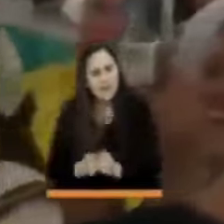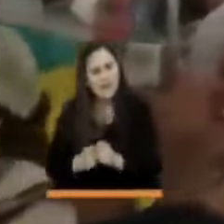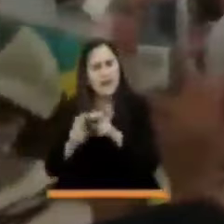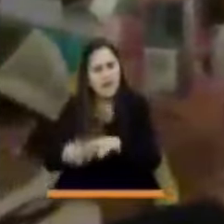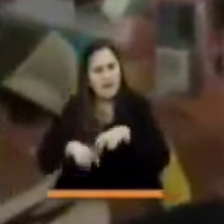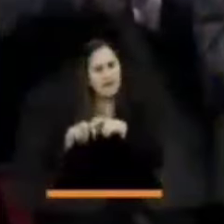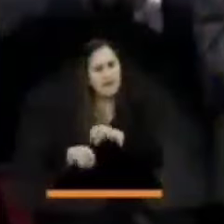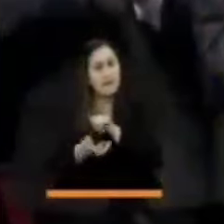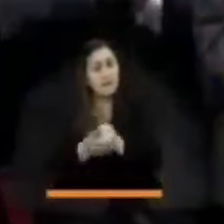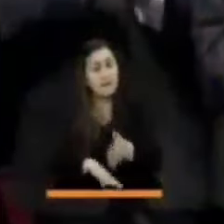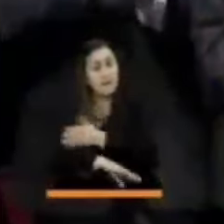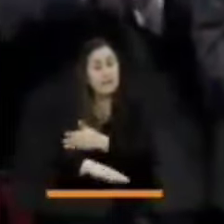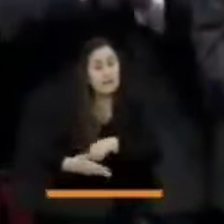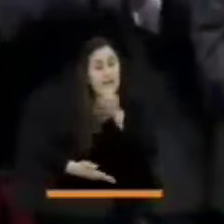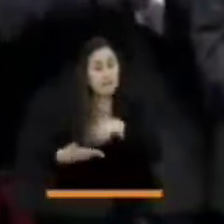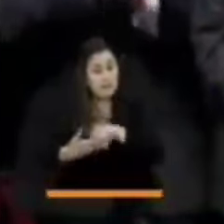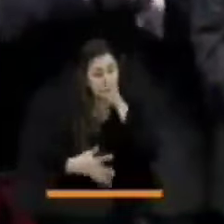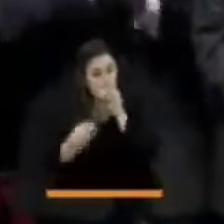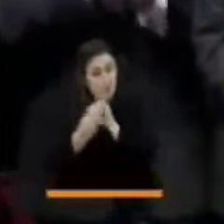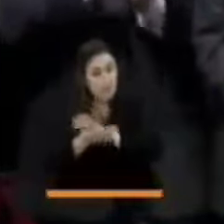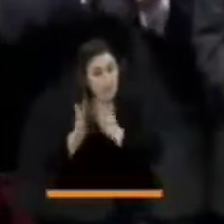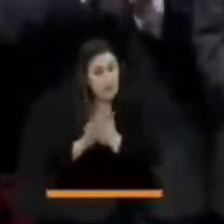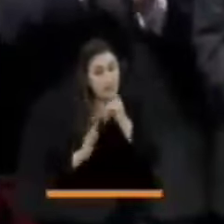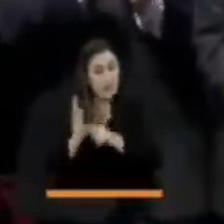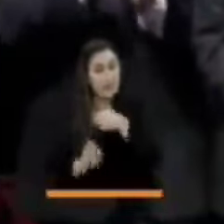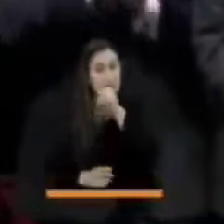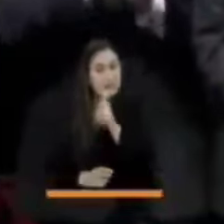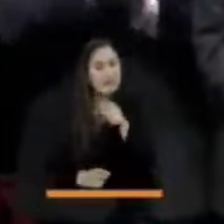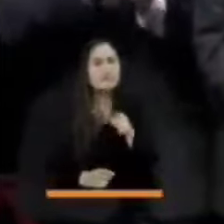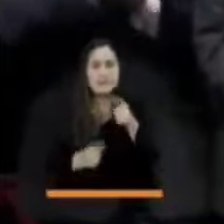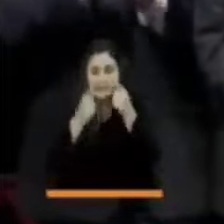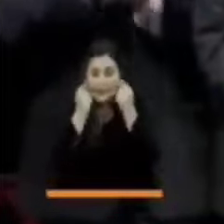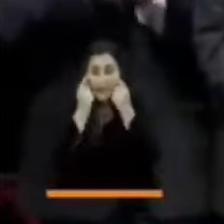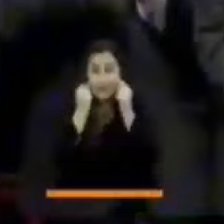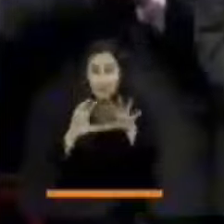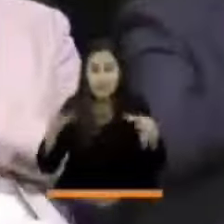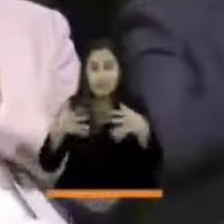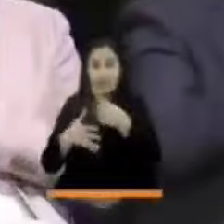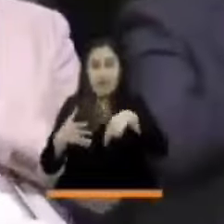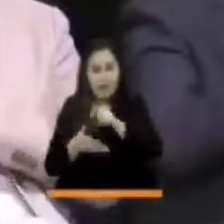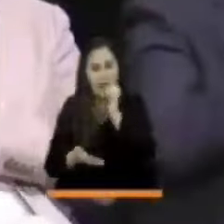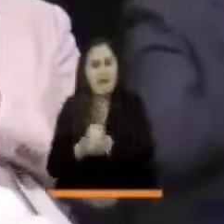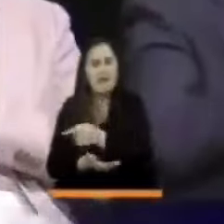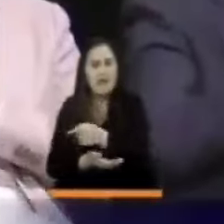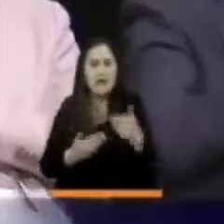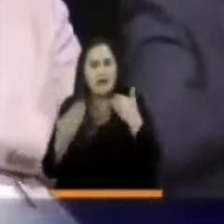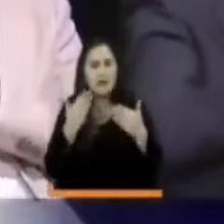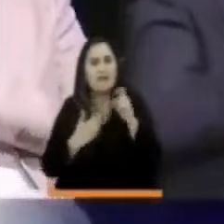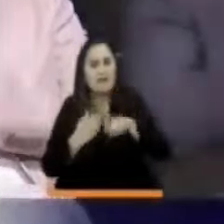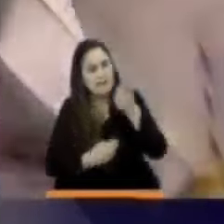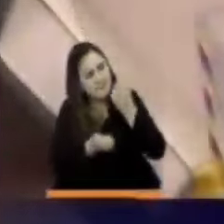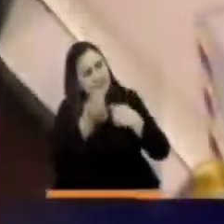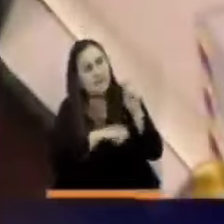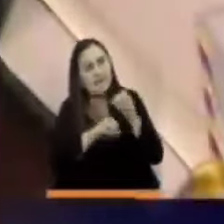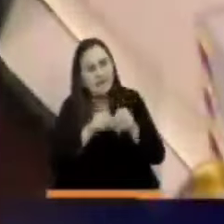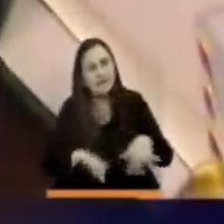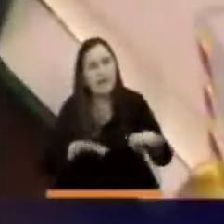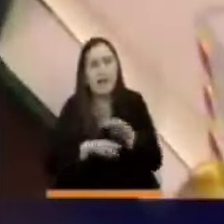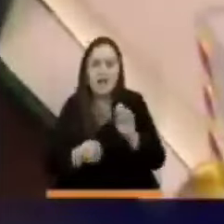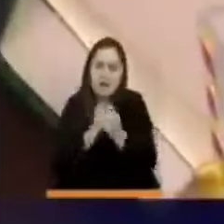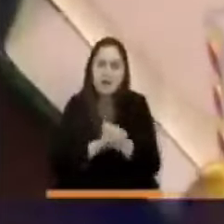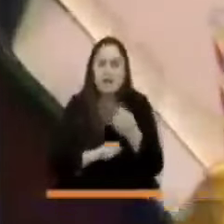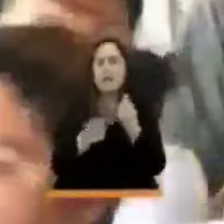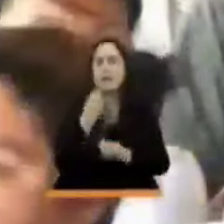desde la misma firma del acuerdo de paz del 2016, cuando según él, Santos y sus amigos obligaron a los campesinos a vender sus tierras para hacer otro tipo de